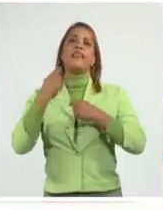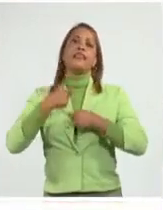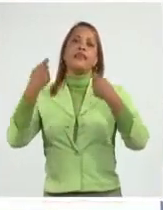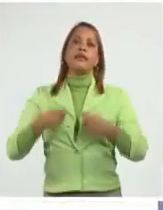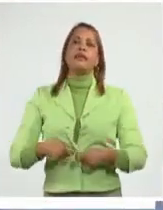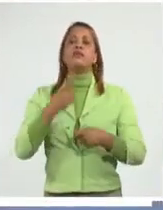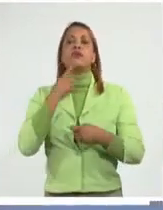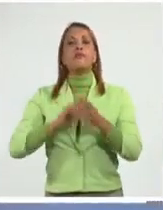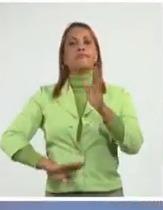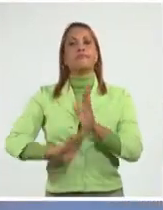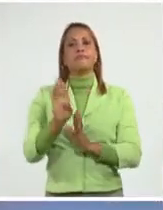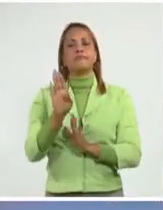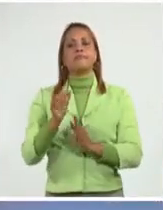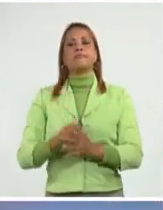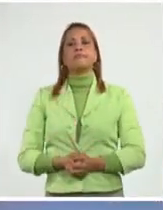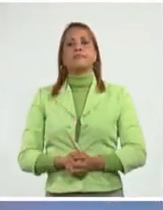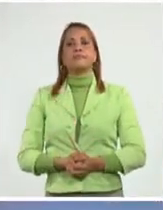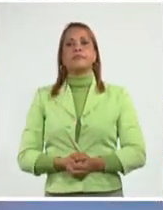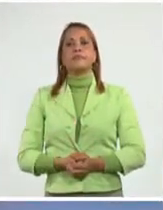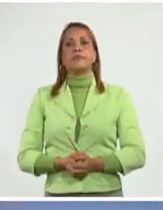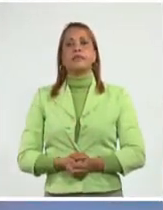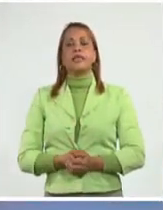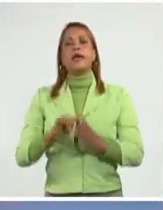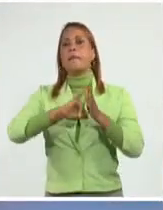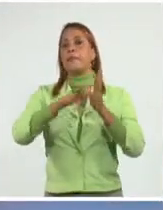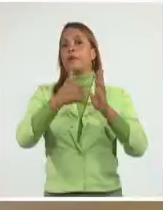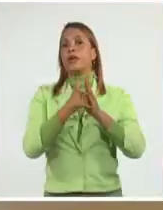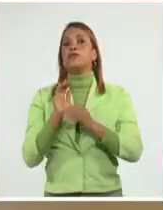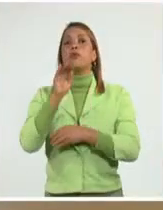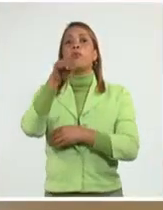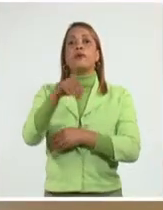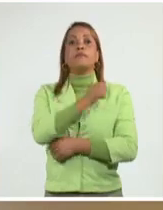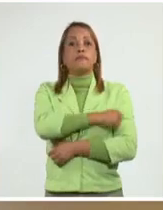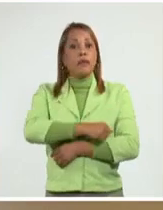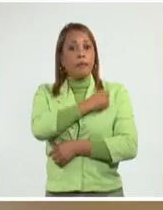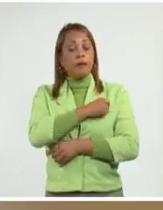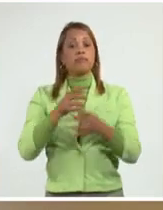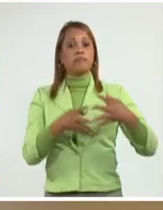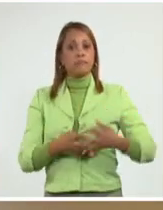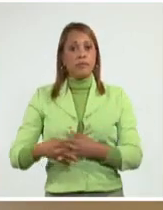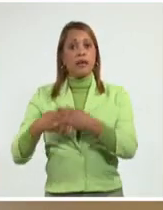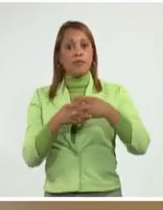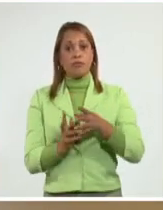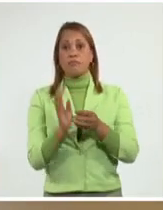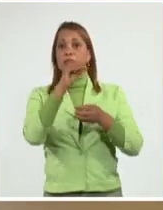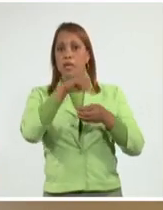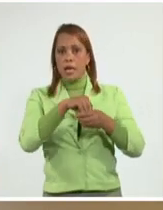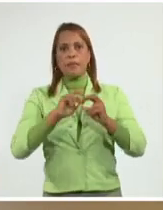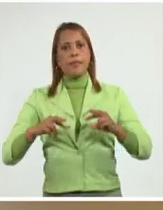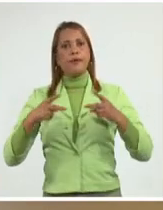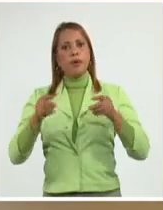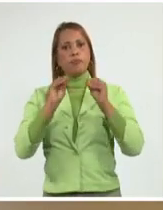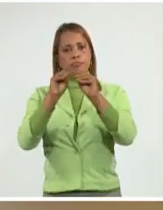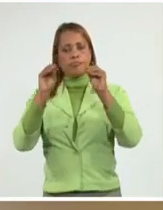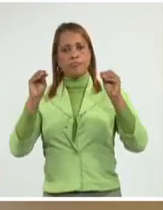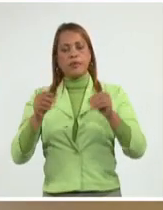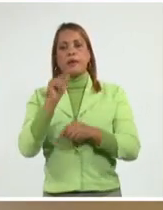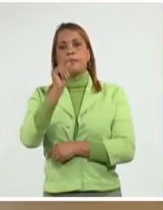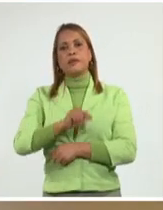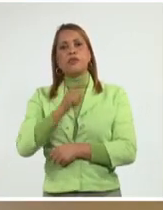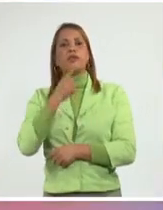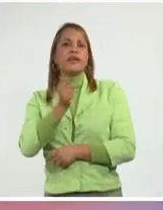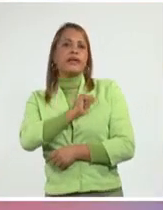presiones externas. Y el proyecto Puentes de Amor en Estados Unidos convocó nuevamente a quienes suman sus voces por el acercamiento de la